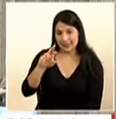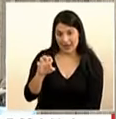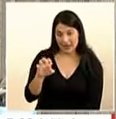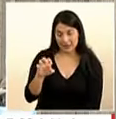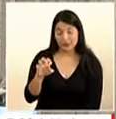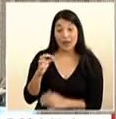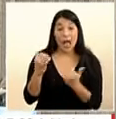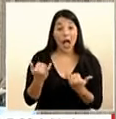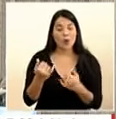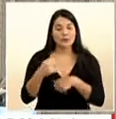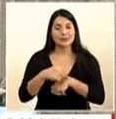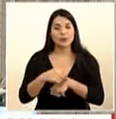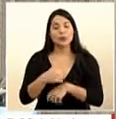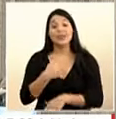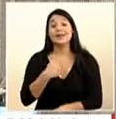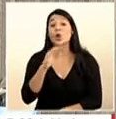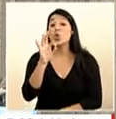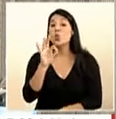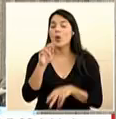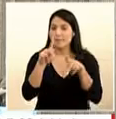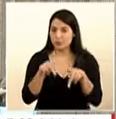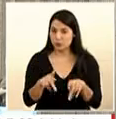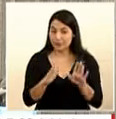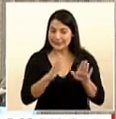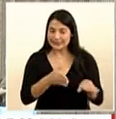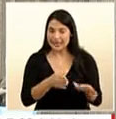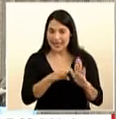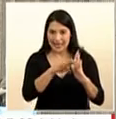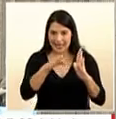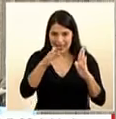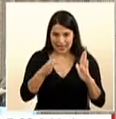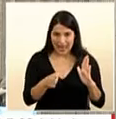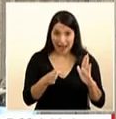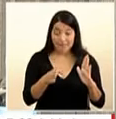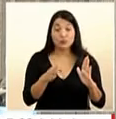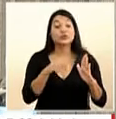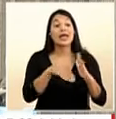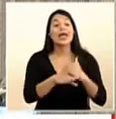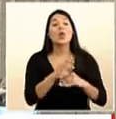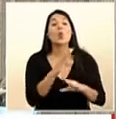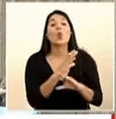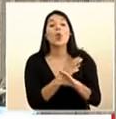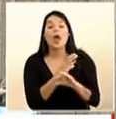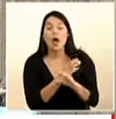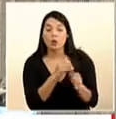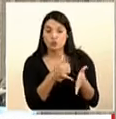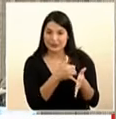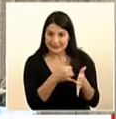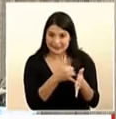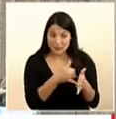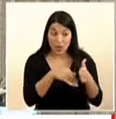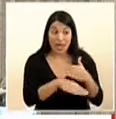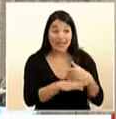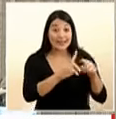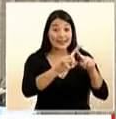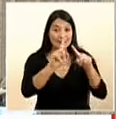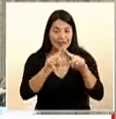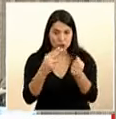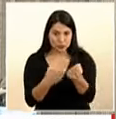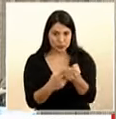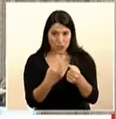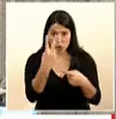9 pacientes que están en camas de unidades de cuidados intensivos en diferentes hospitales hay dos